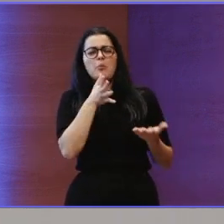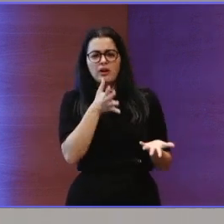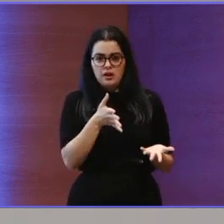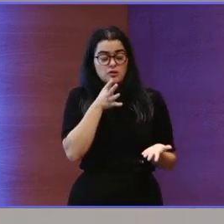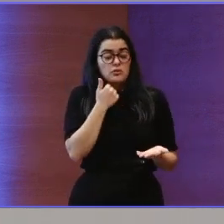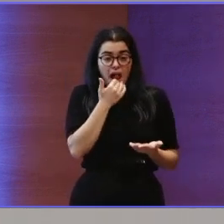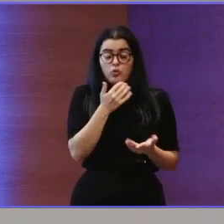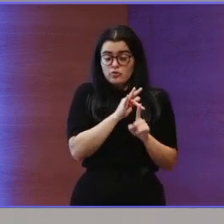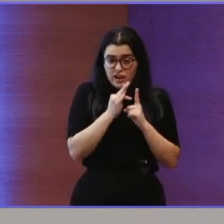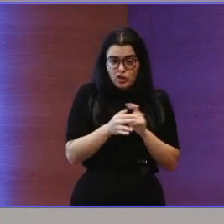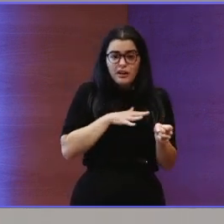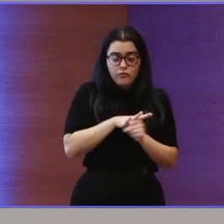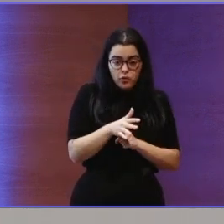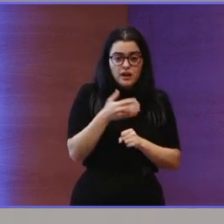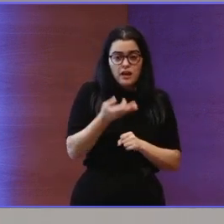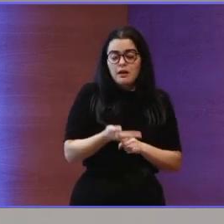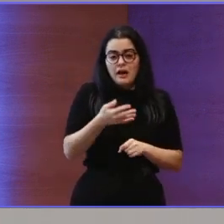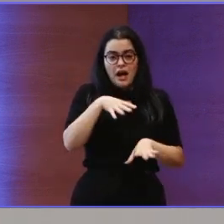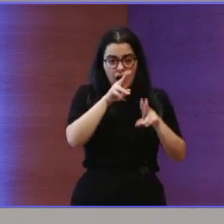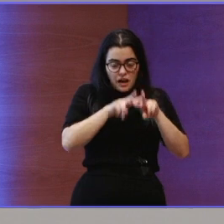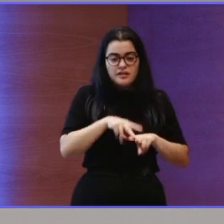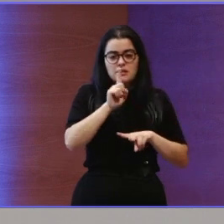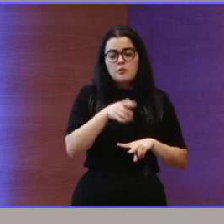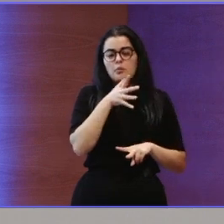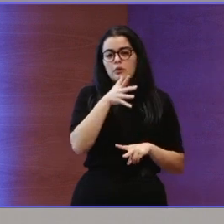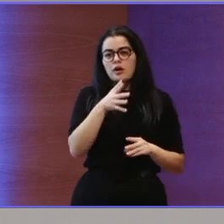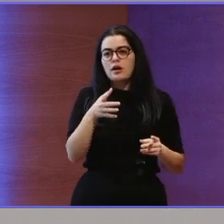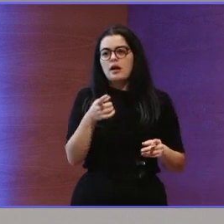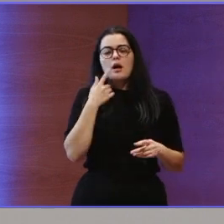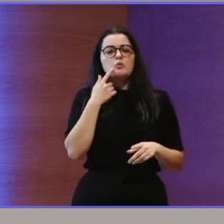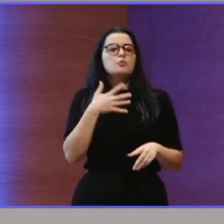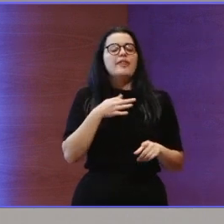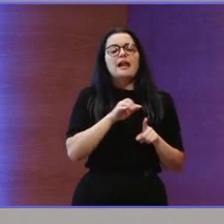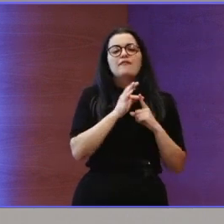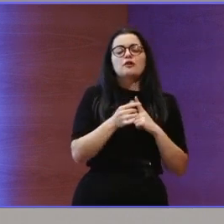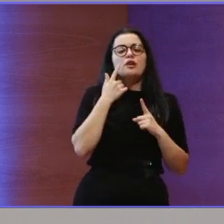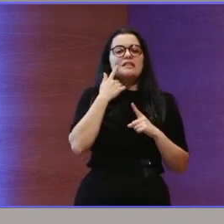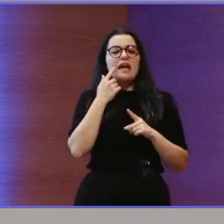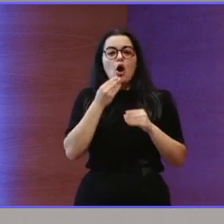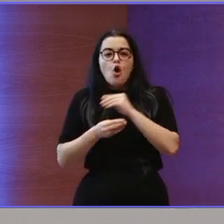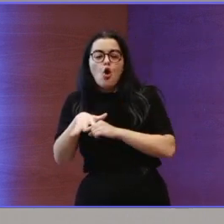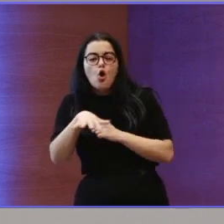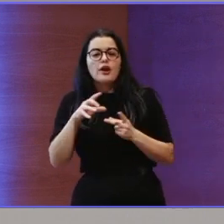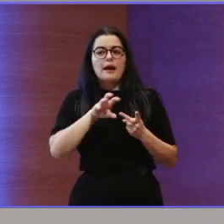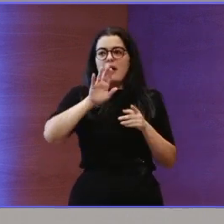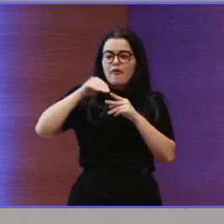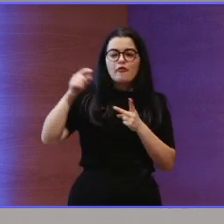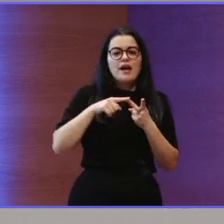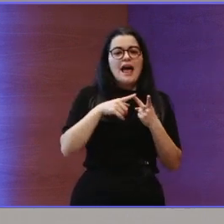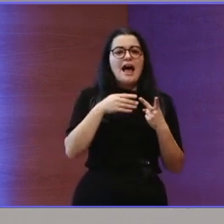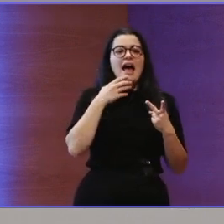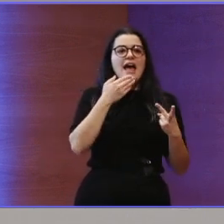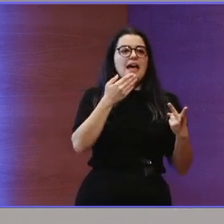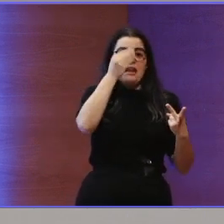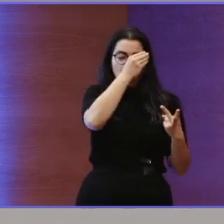pero está determinando que los ejes de desigualdad sean el origen la nacionalidad el género la Y eso eh Ni